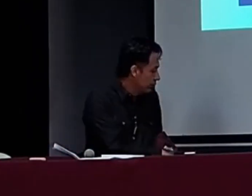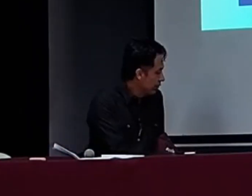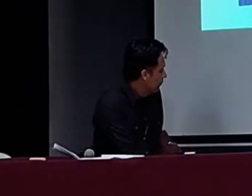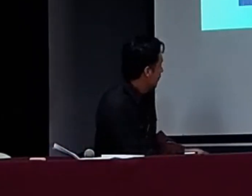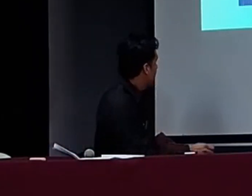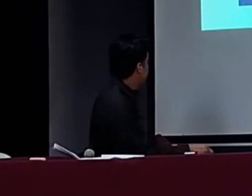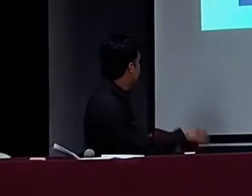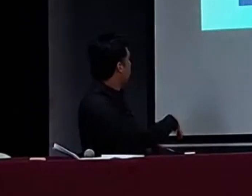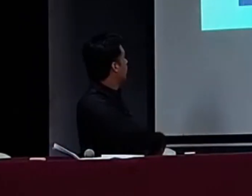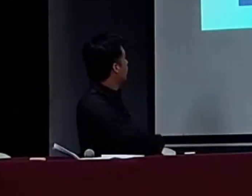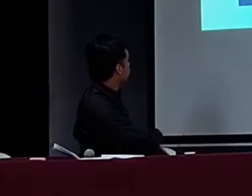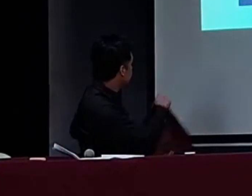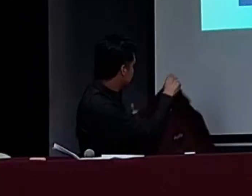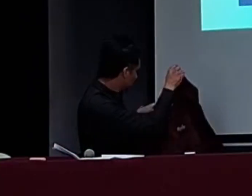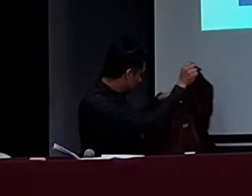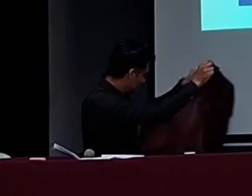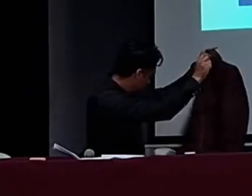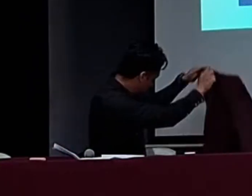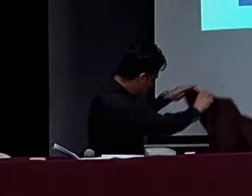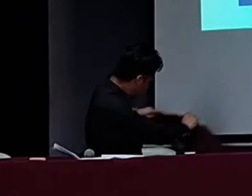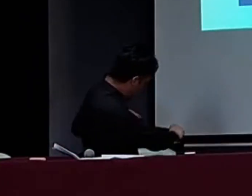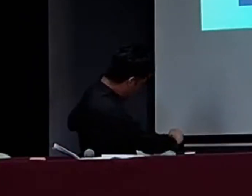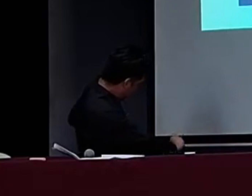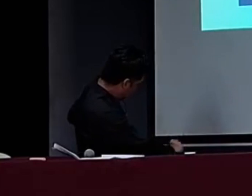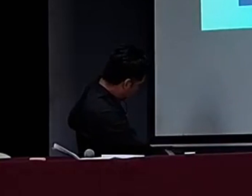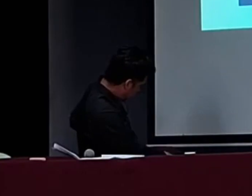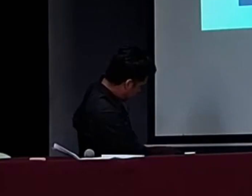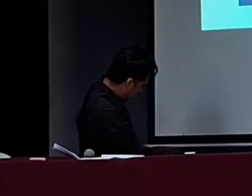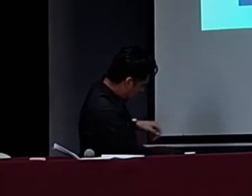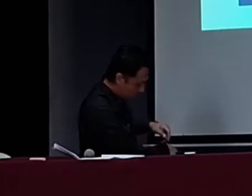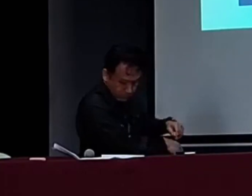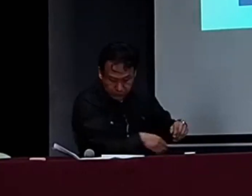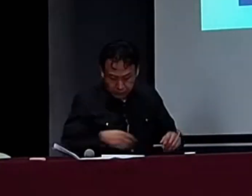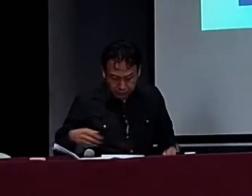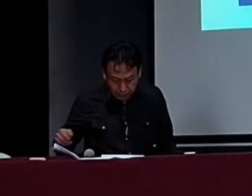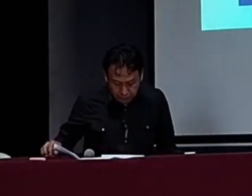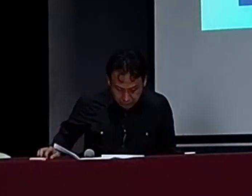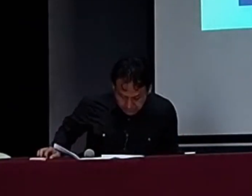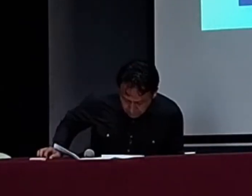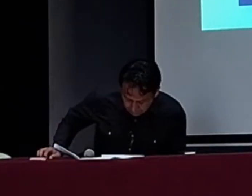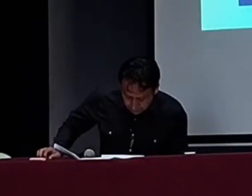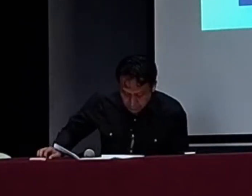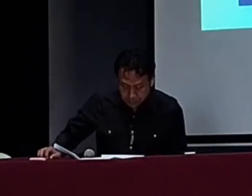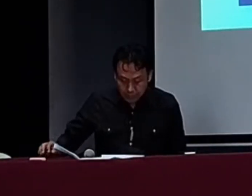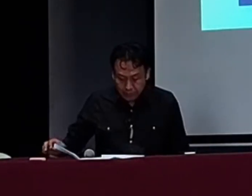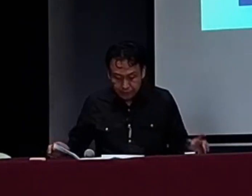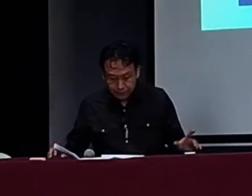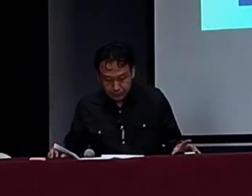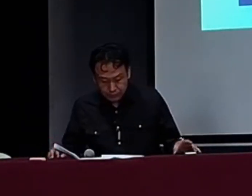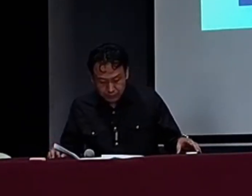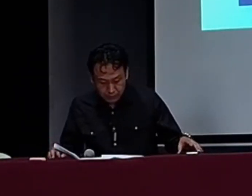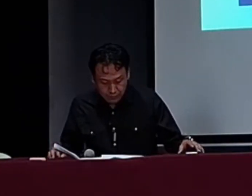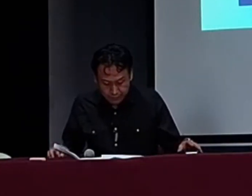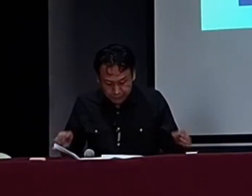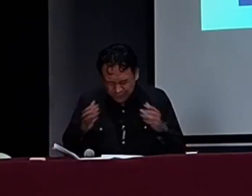noches. Buenas noches, gracias Juan Carlos por el espacio. Muchas gracias por la comunicación. Se están llevando a cabo conferencias